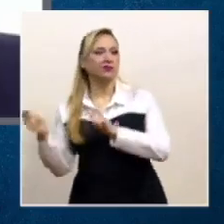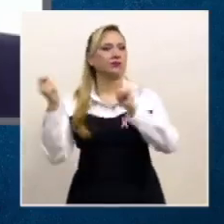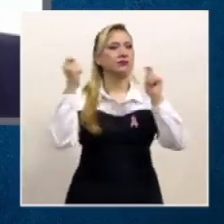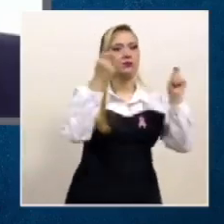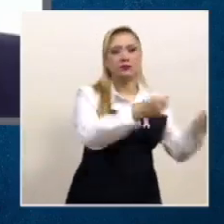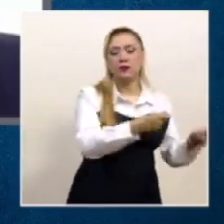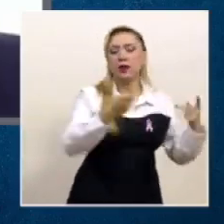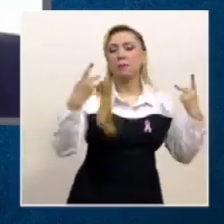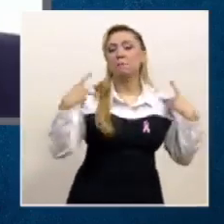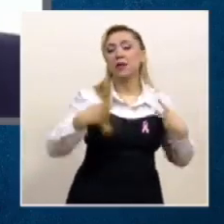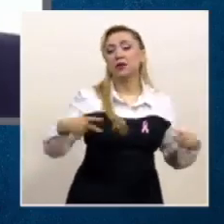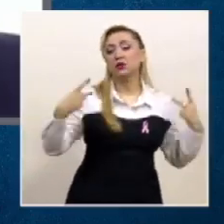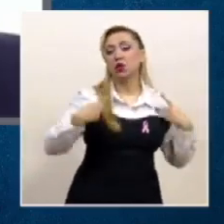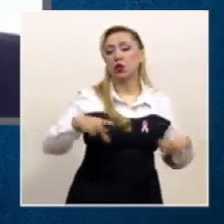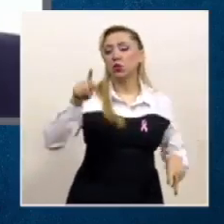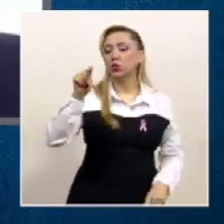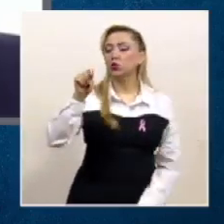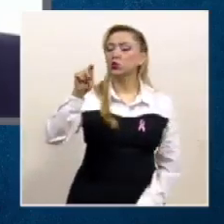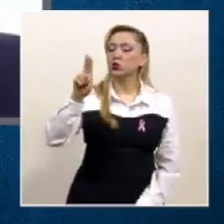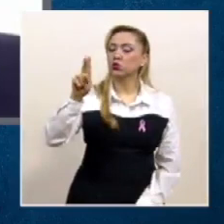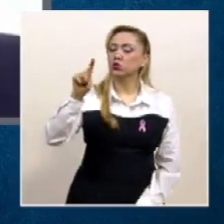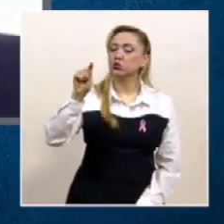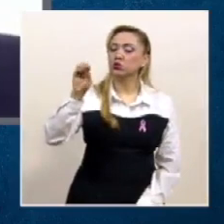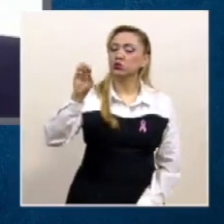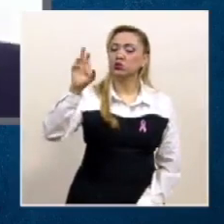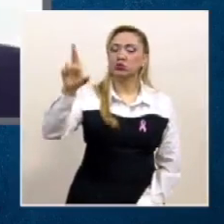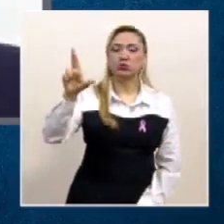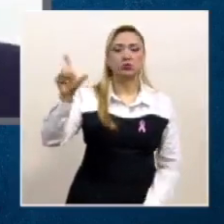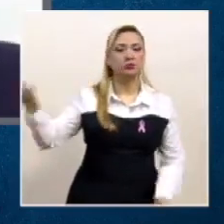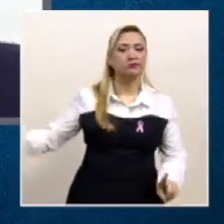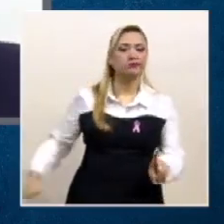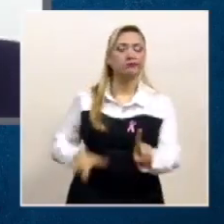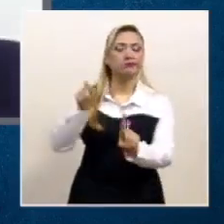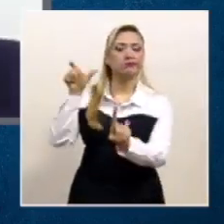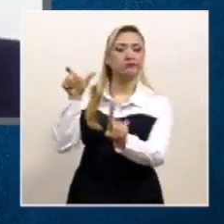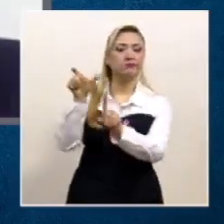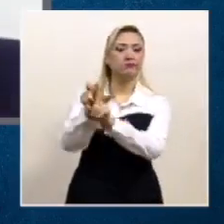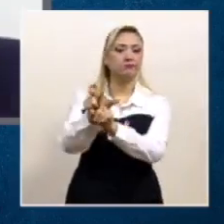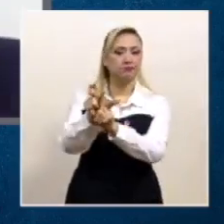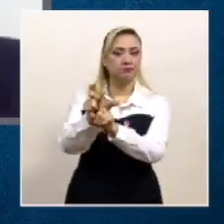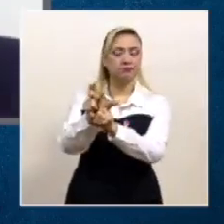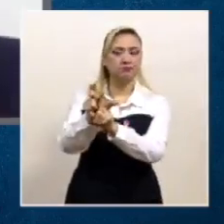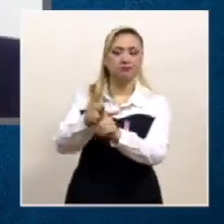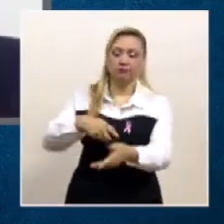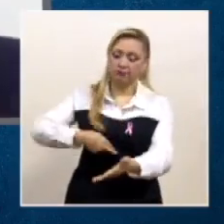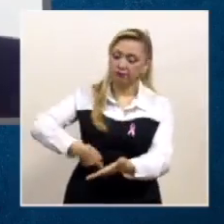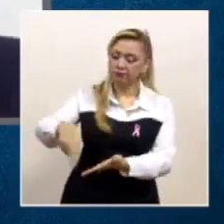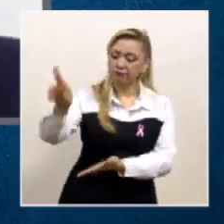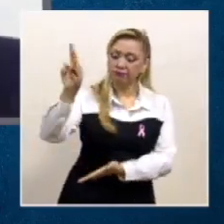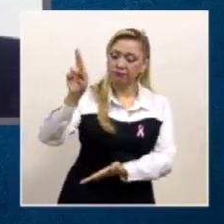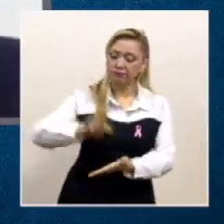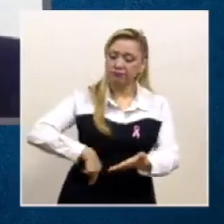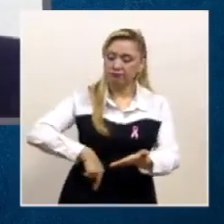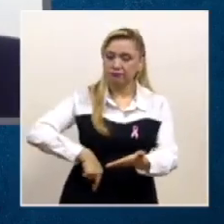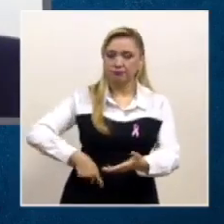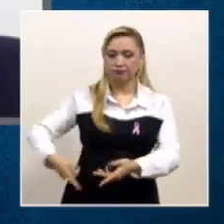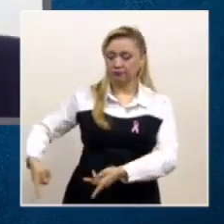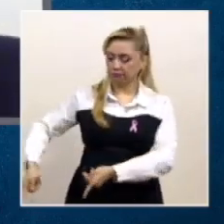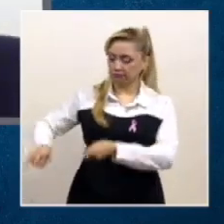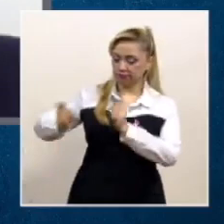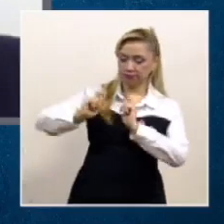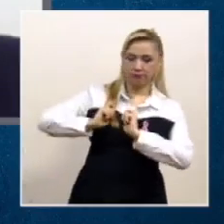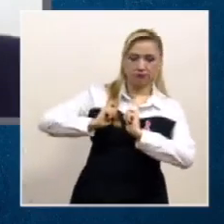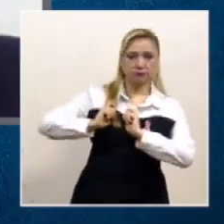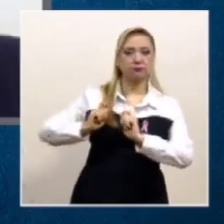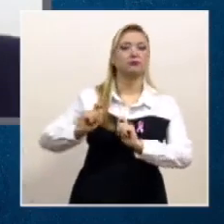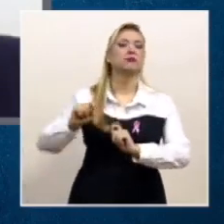de interdicción lo que hace es reconocer que una tercera persona, un tutor o una tutriz, tome decisiones